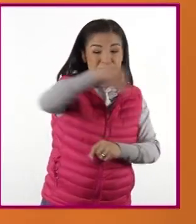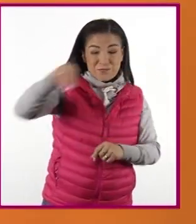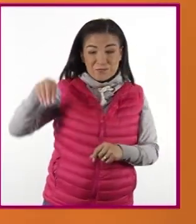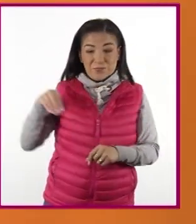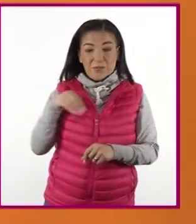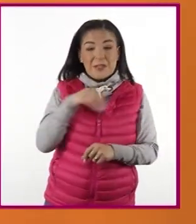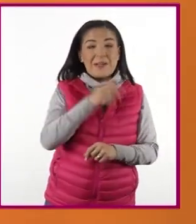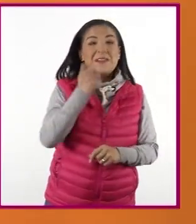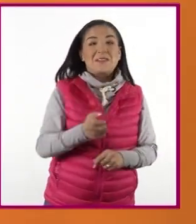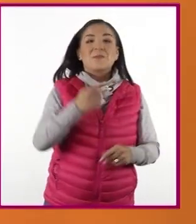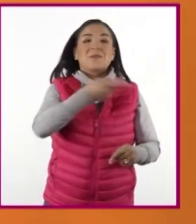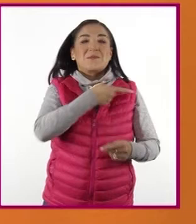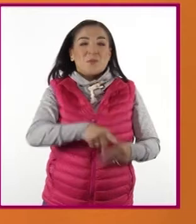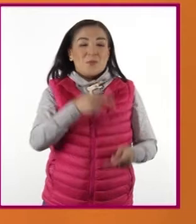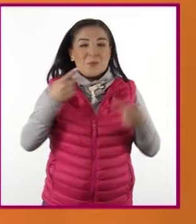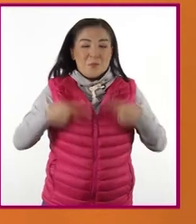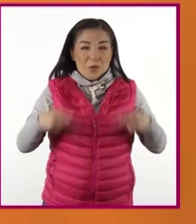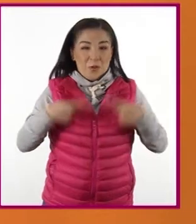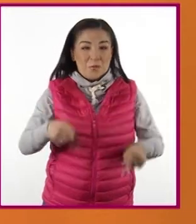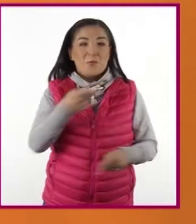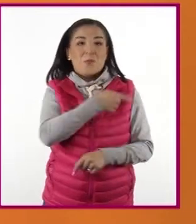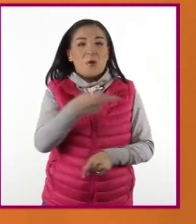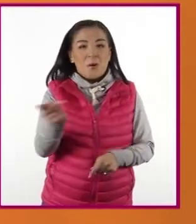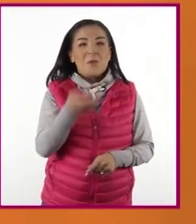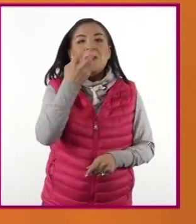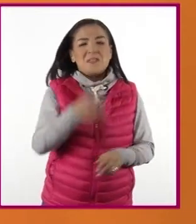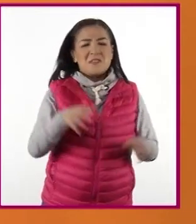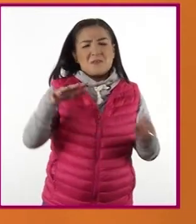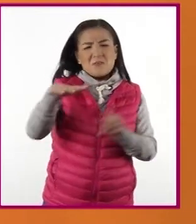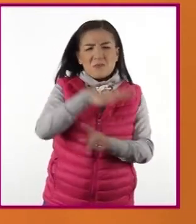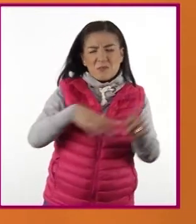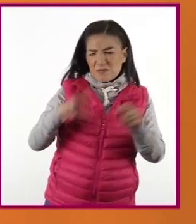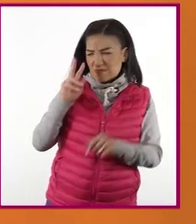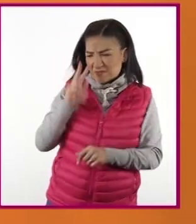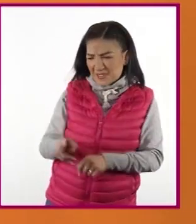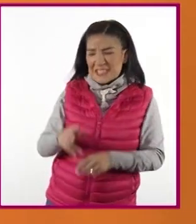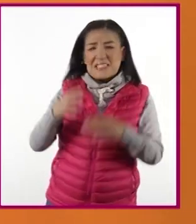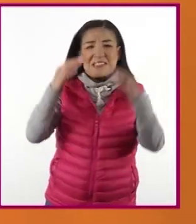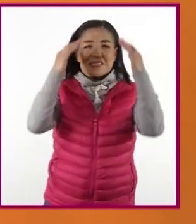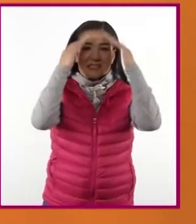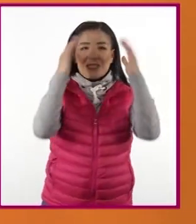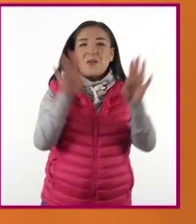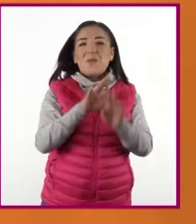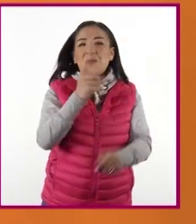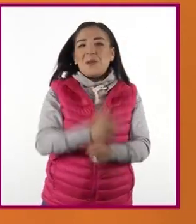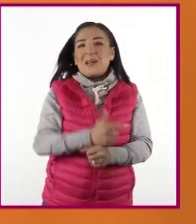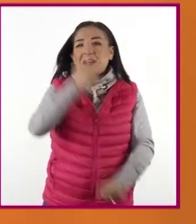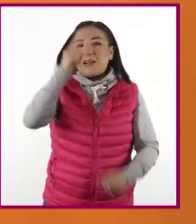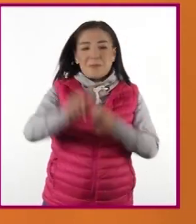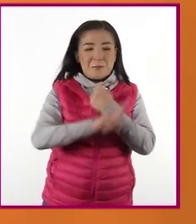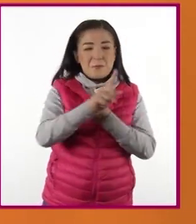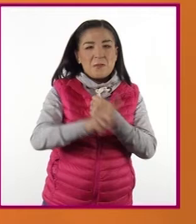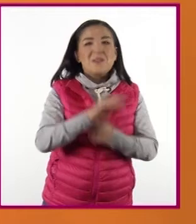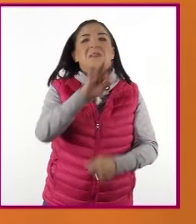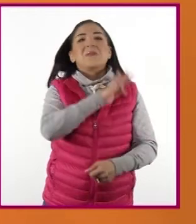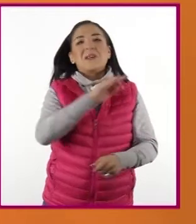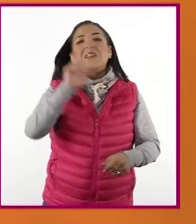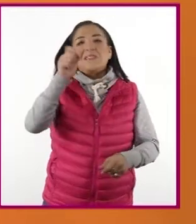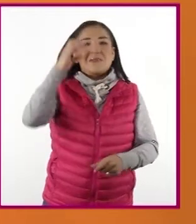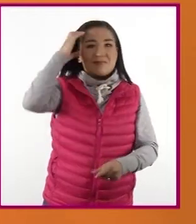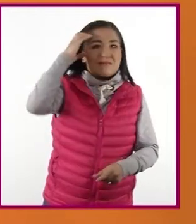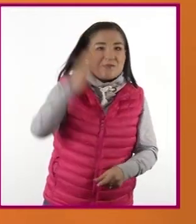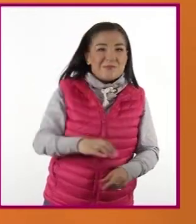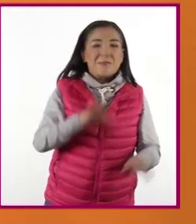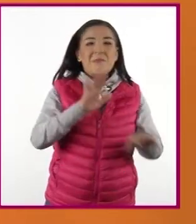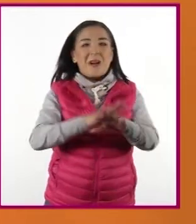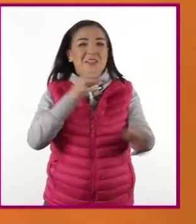funcionarios españoles se dieron cuenta de que semejante situación conduciría inevitablemente a la violencia, por lo que